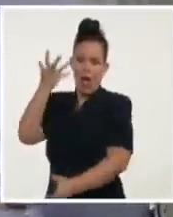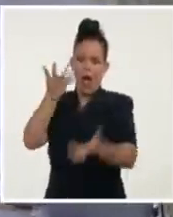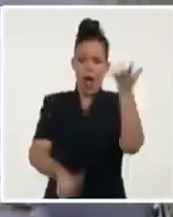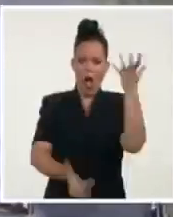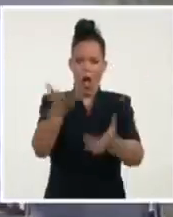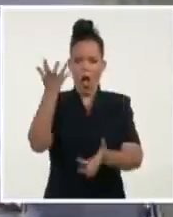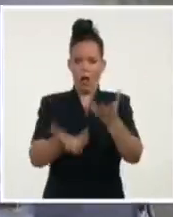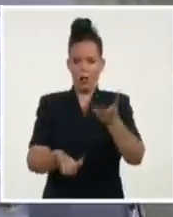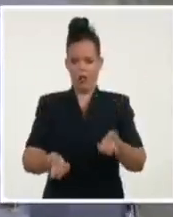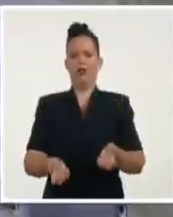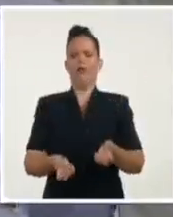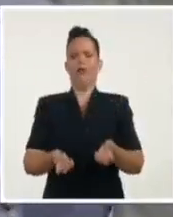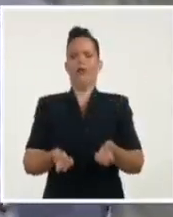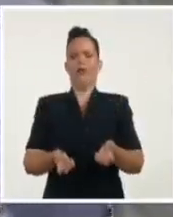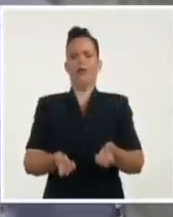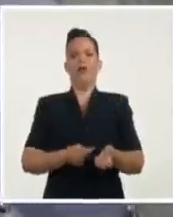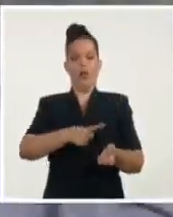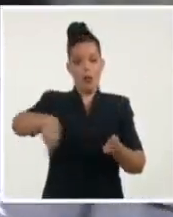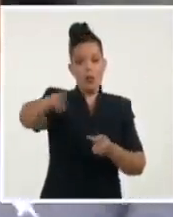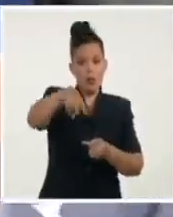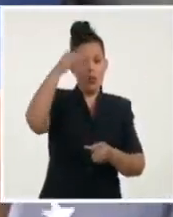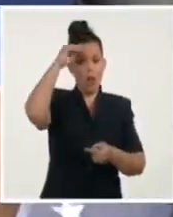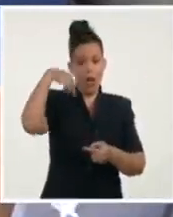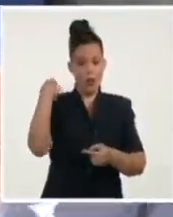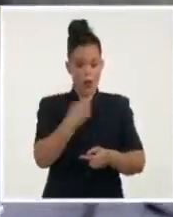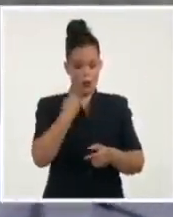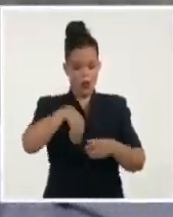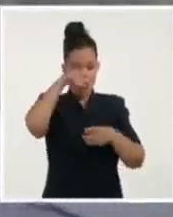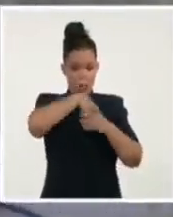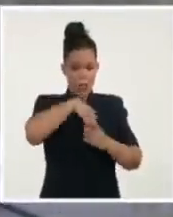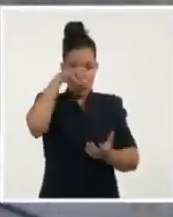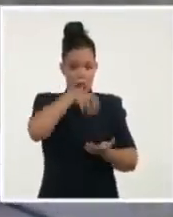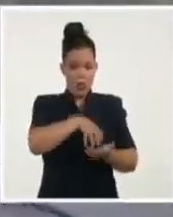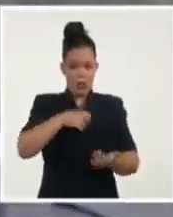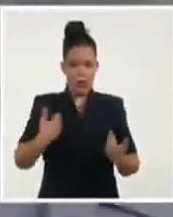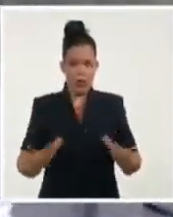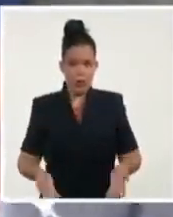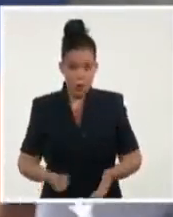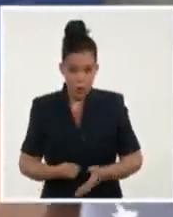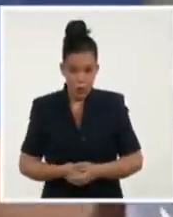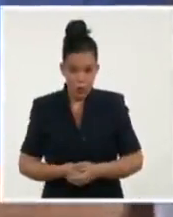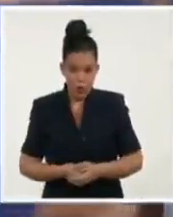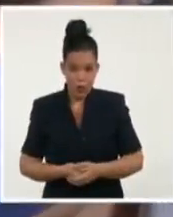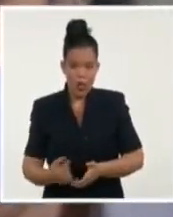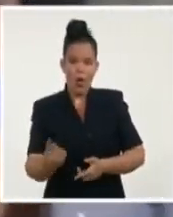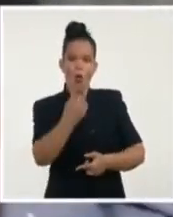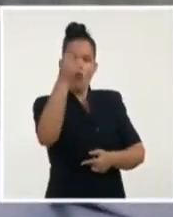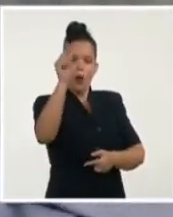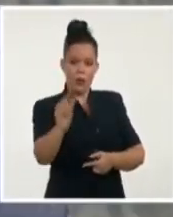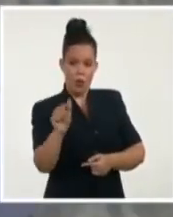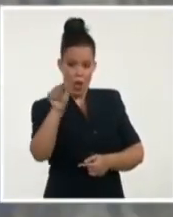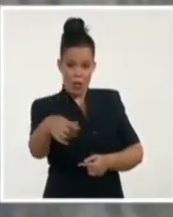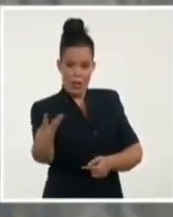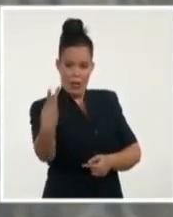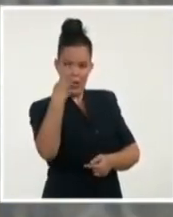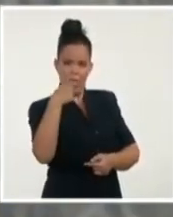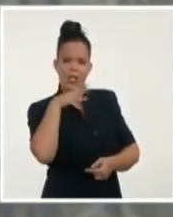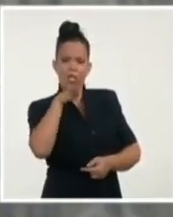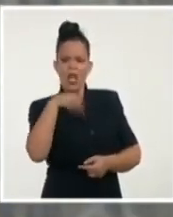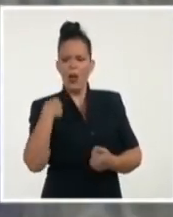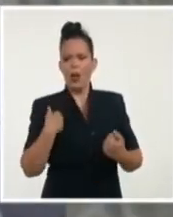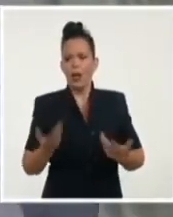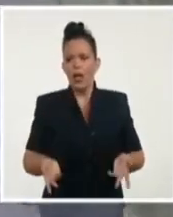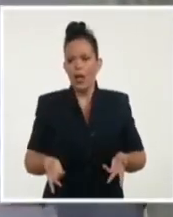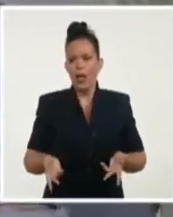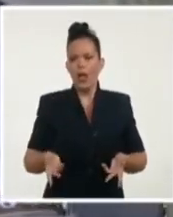que nosotros estábamos ahí, y entonces uno de ellos decía, vamos a matarla porque tenemos que matar a todos los policías. Le voy a decir